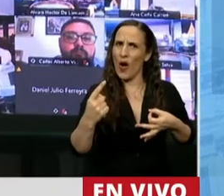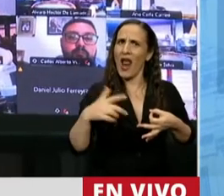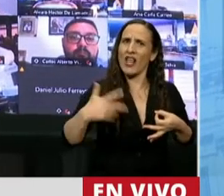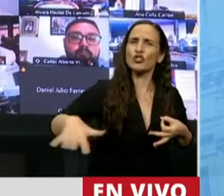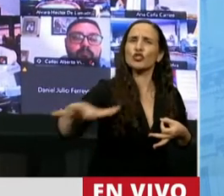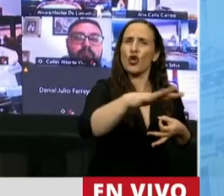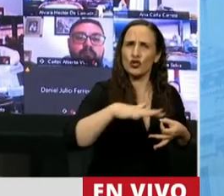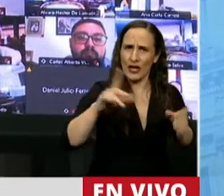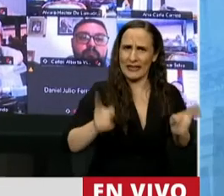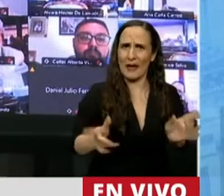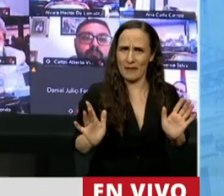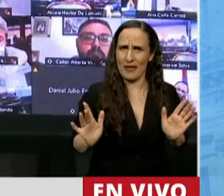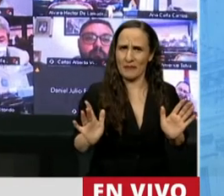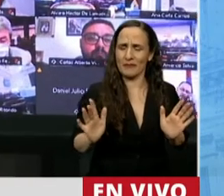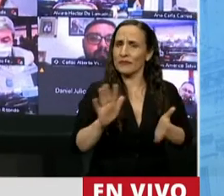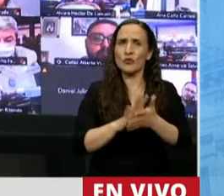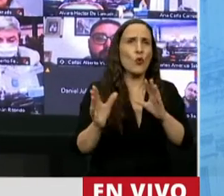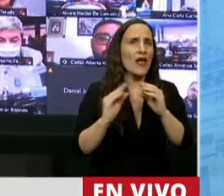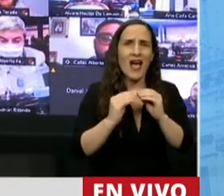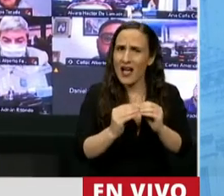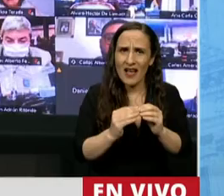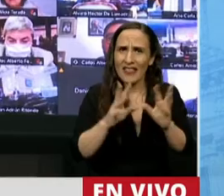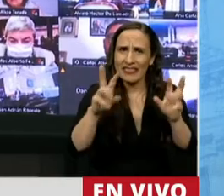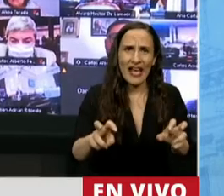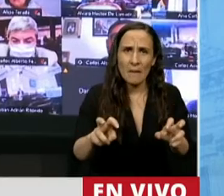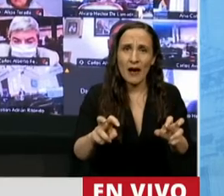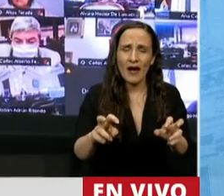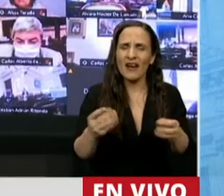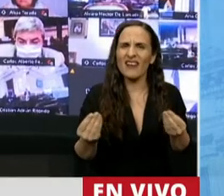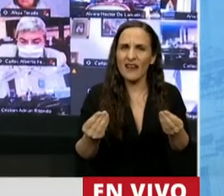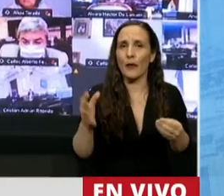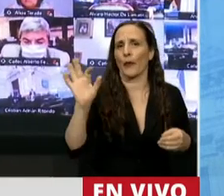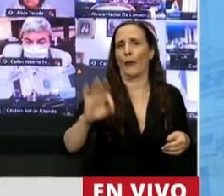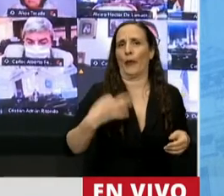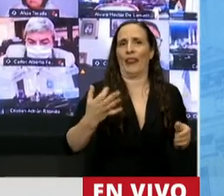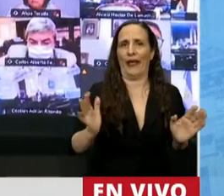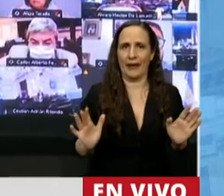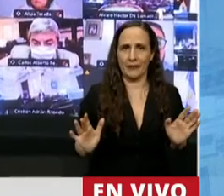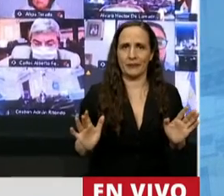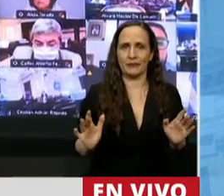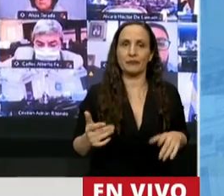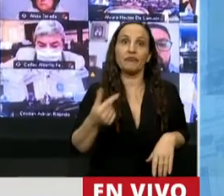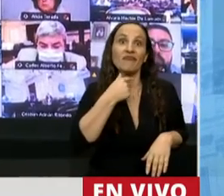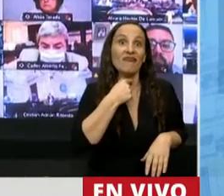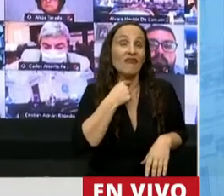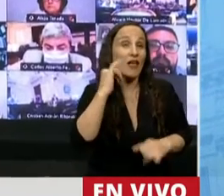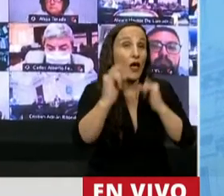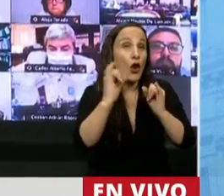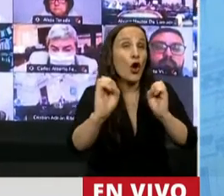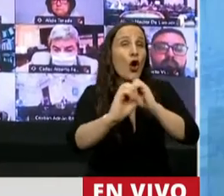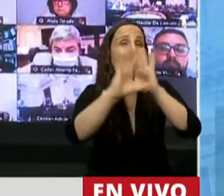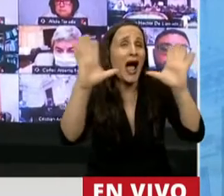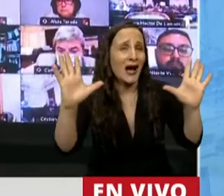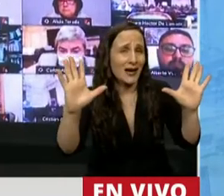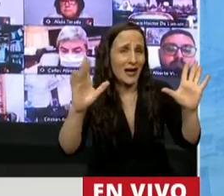que se refiere nada menos que a la vida. Y quiero aclarar que no voy a entrar al